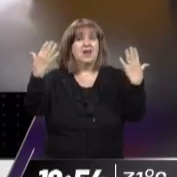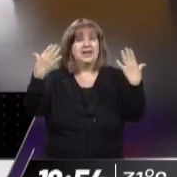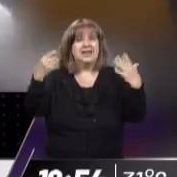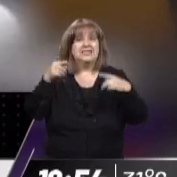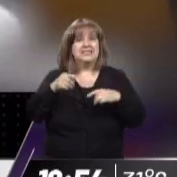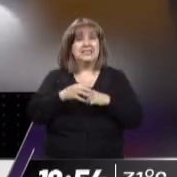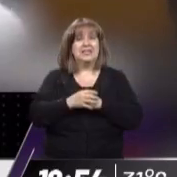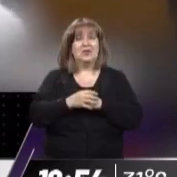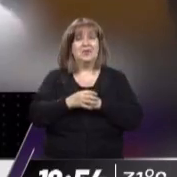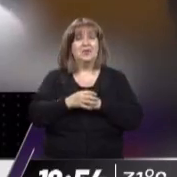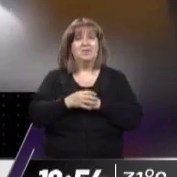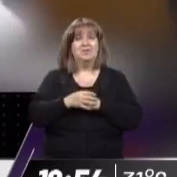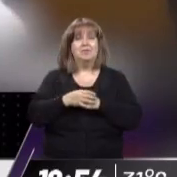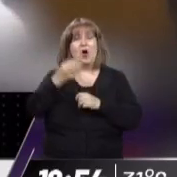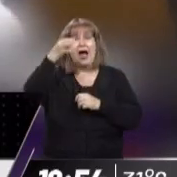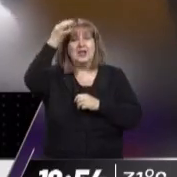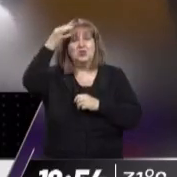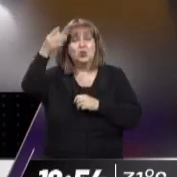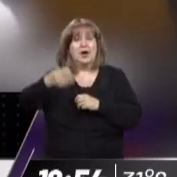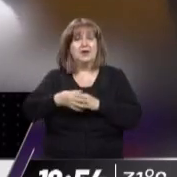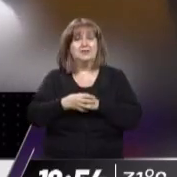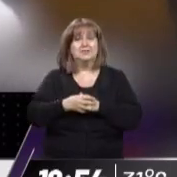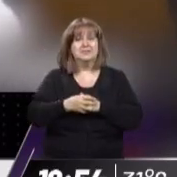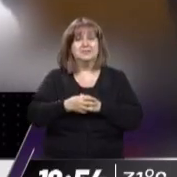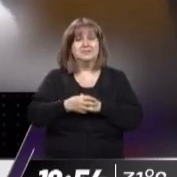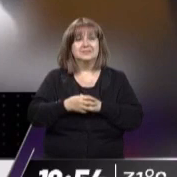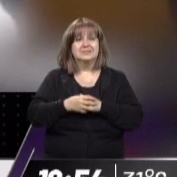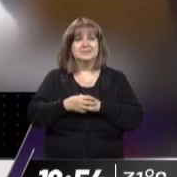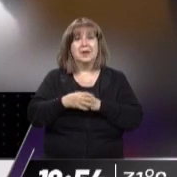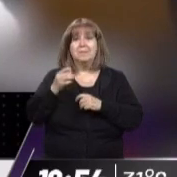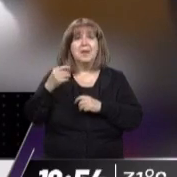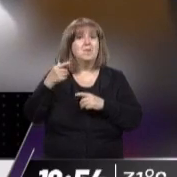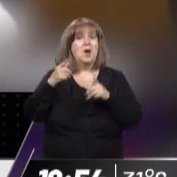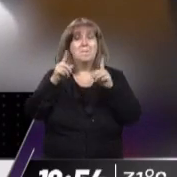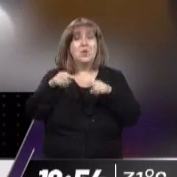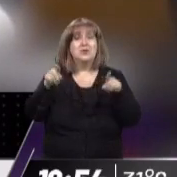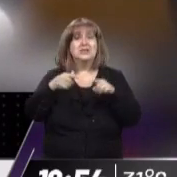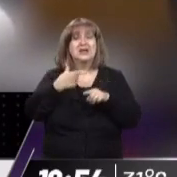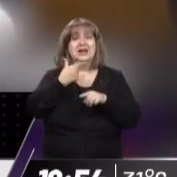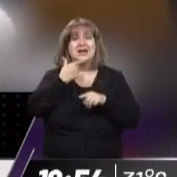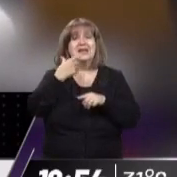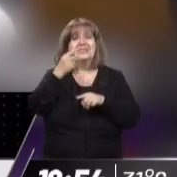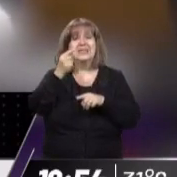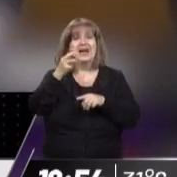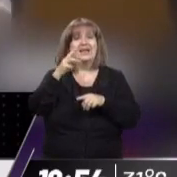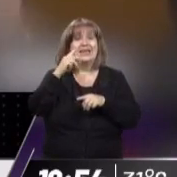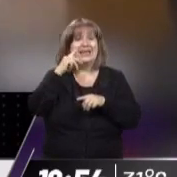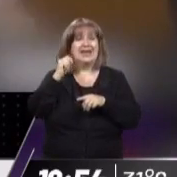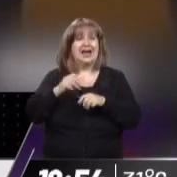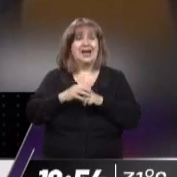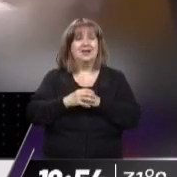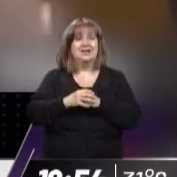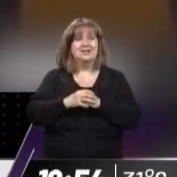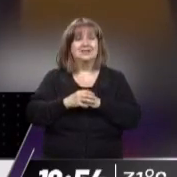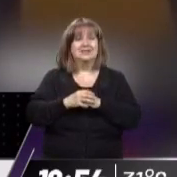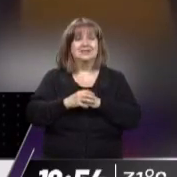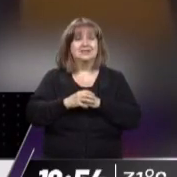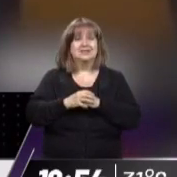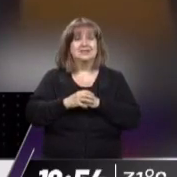eso no me cabe dudas, con tu papel continúas, le queda bien ese show de oposición